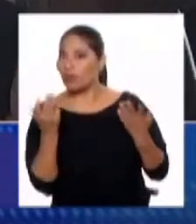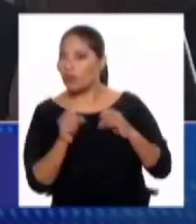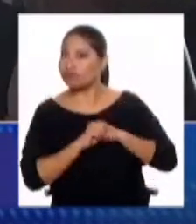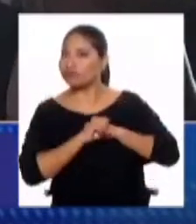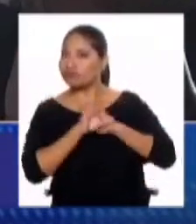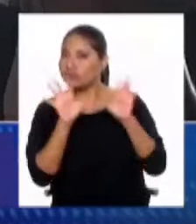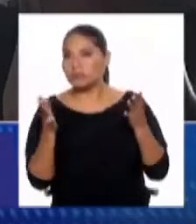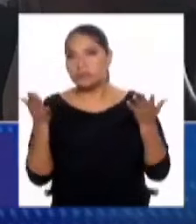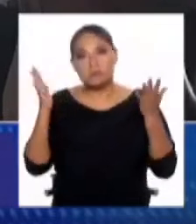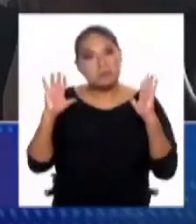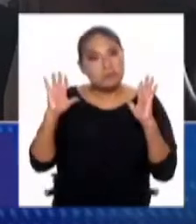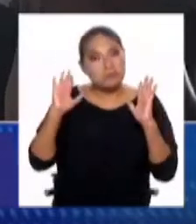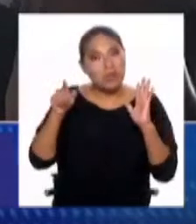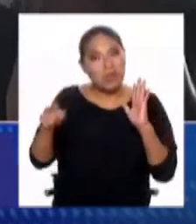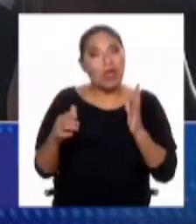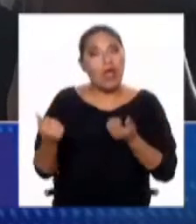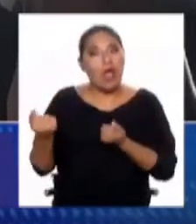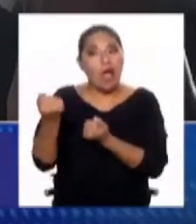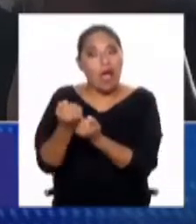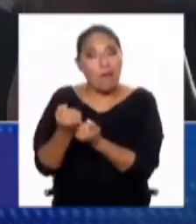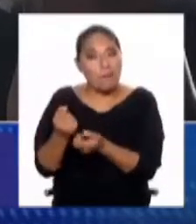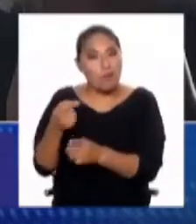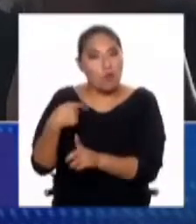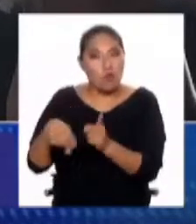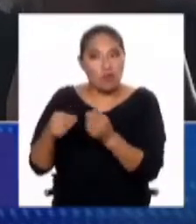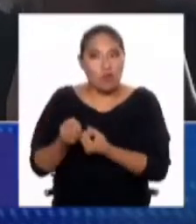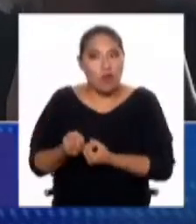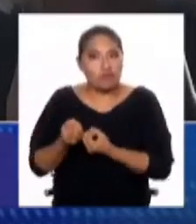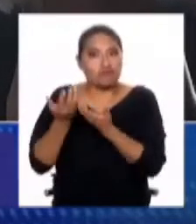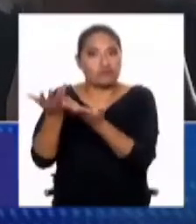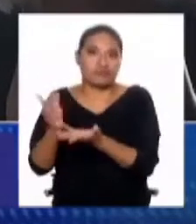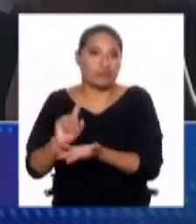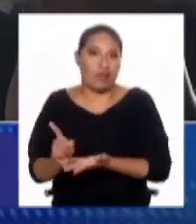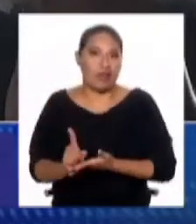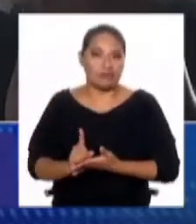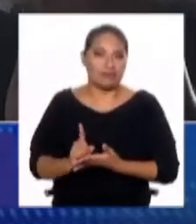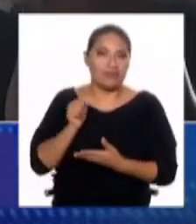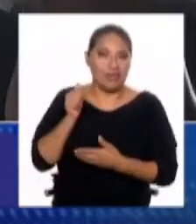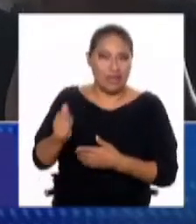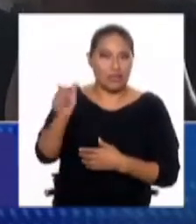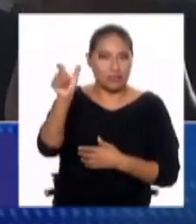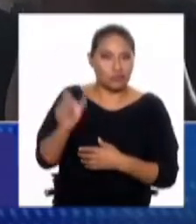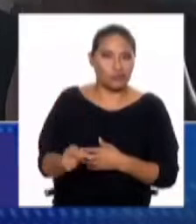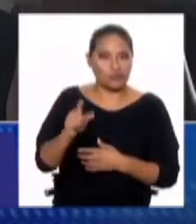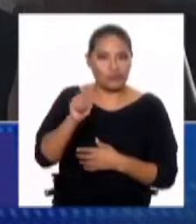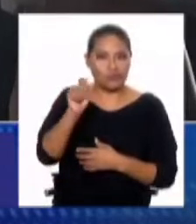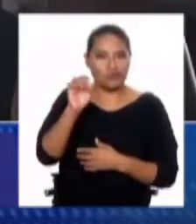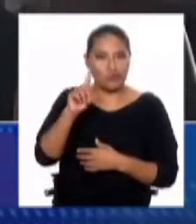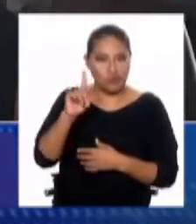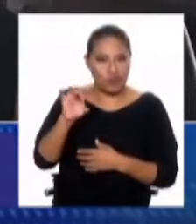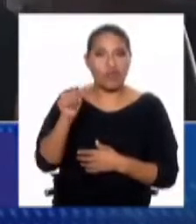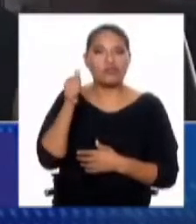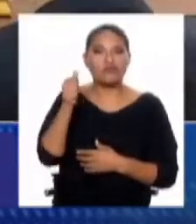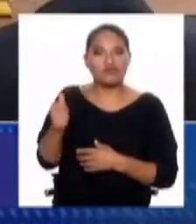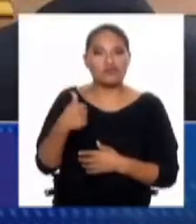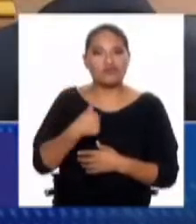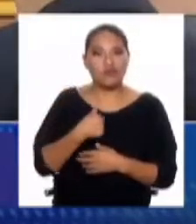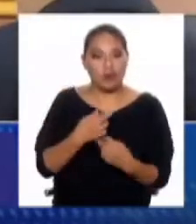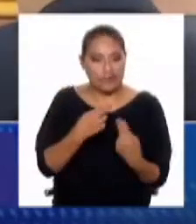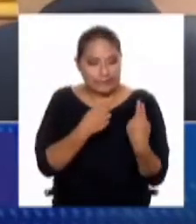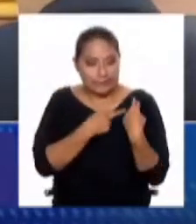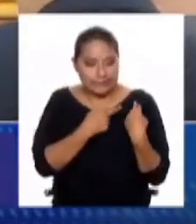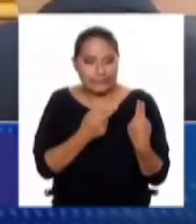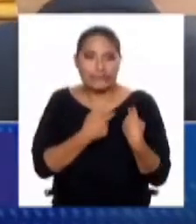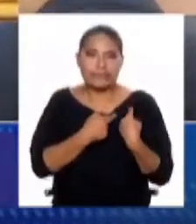no va a recibir ningún beneficio. Su propia estrategia. No recibiría ningún beneficio. Y está muy bien, porque es su obligación.